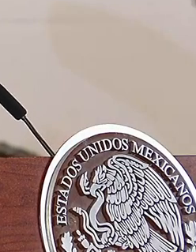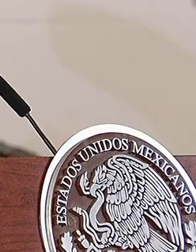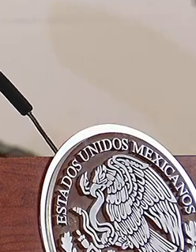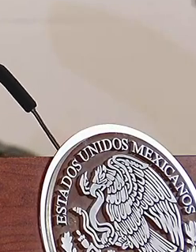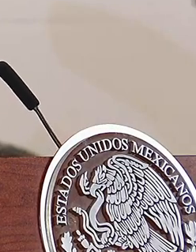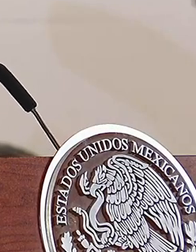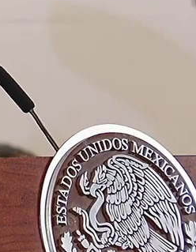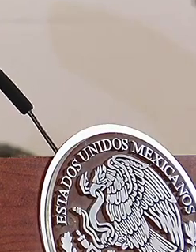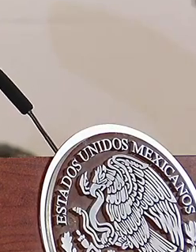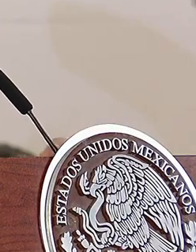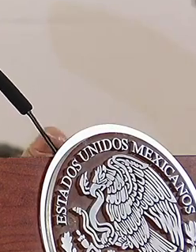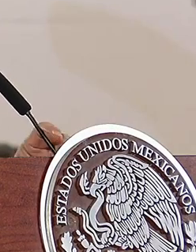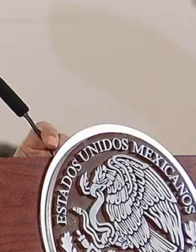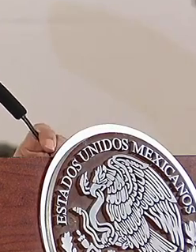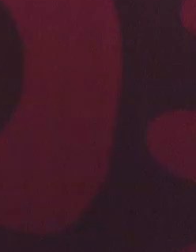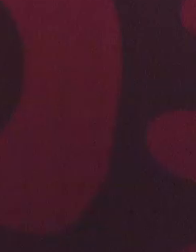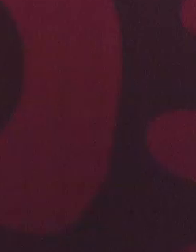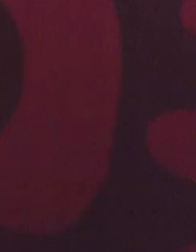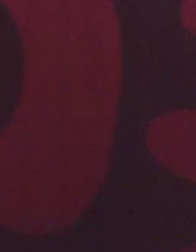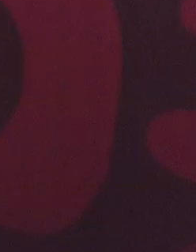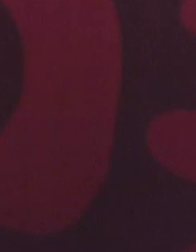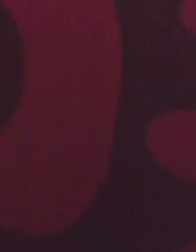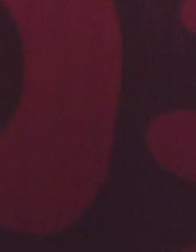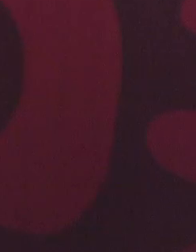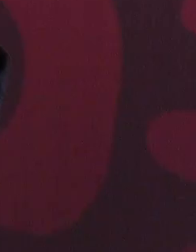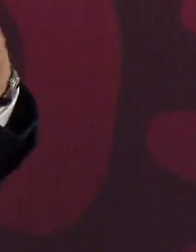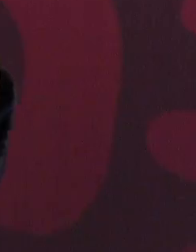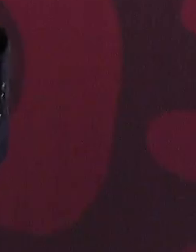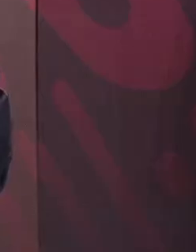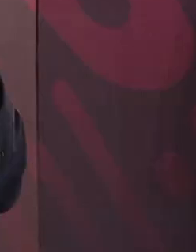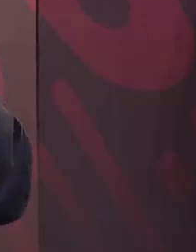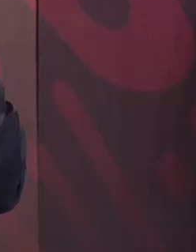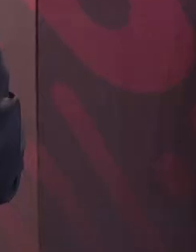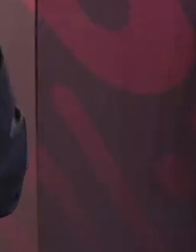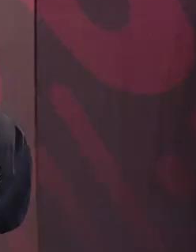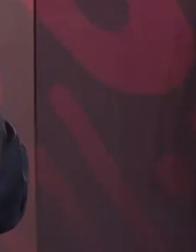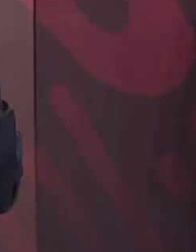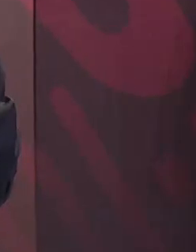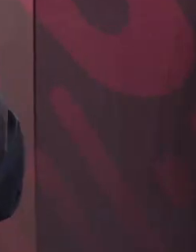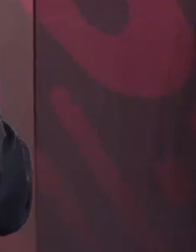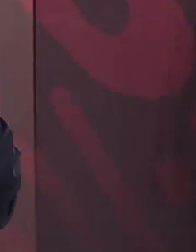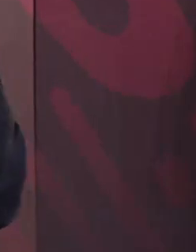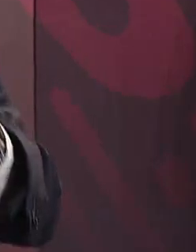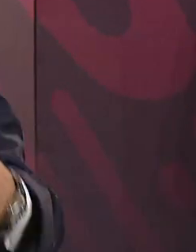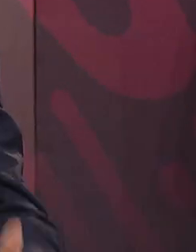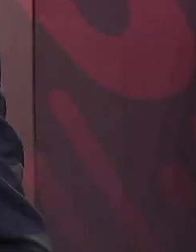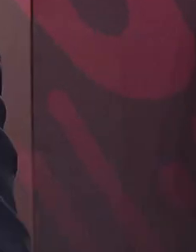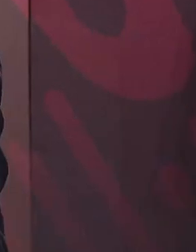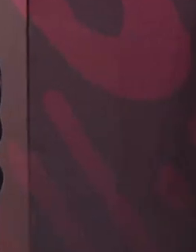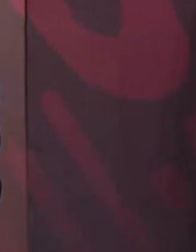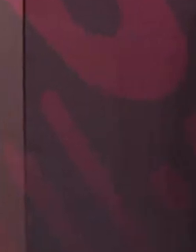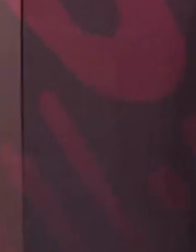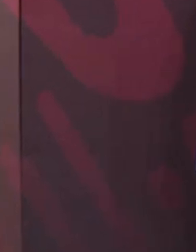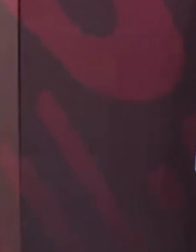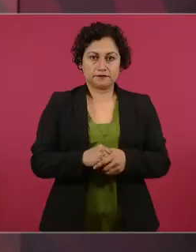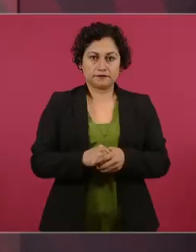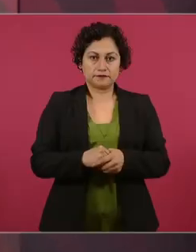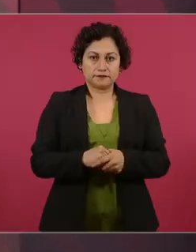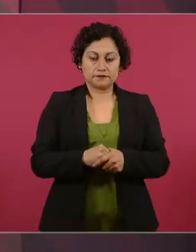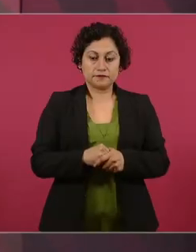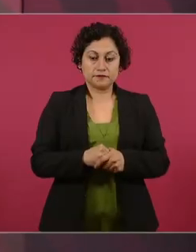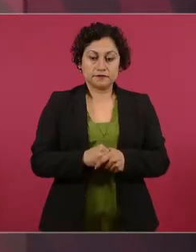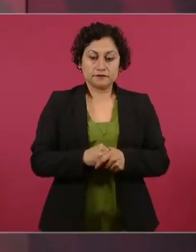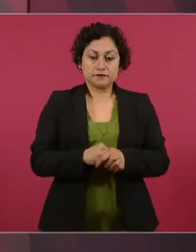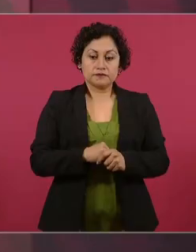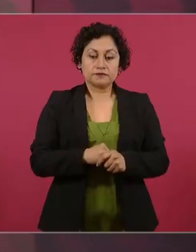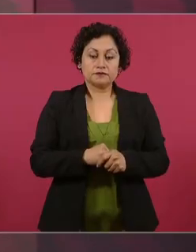al servicio de la oligarquía, ¿no?, también manejan de que todas